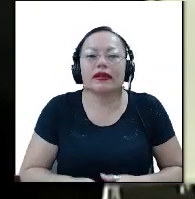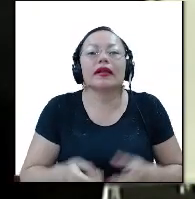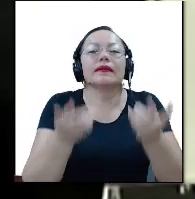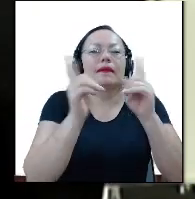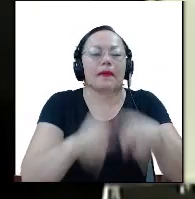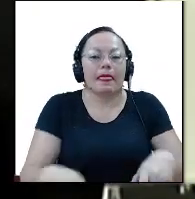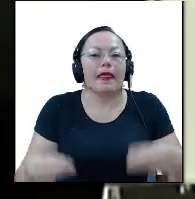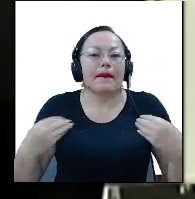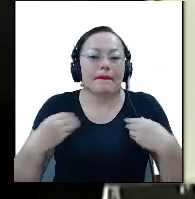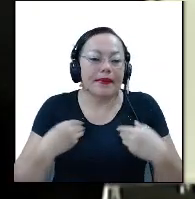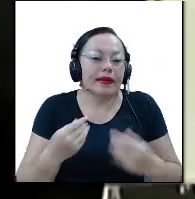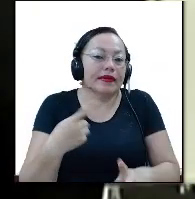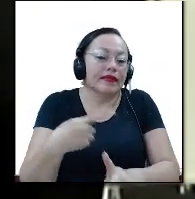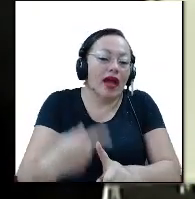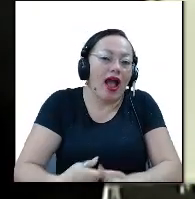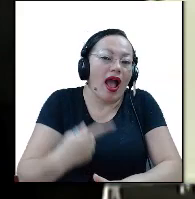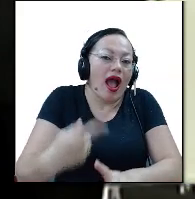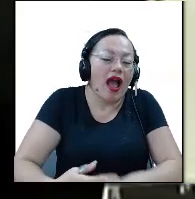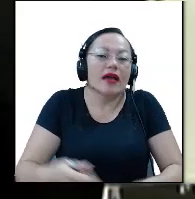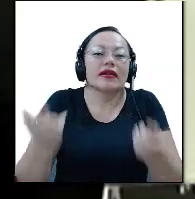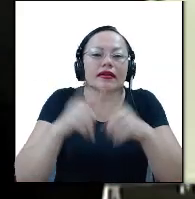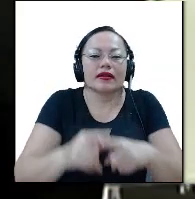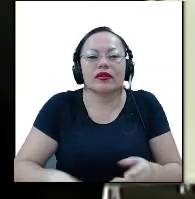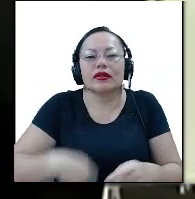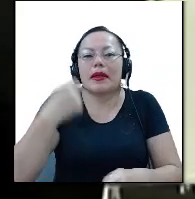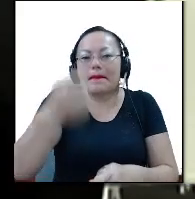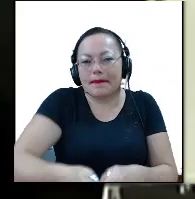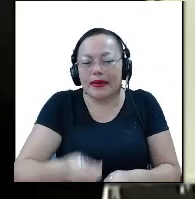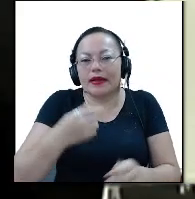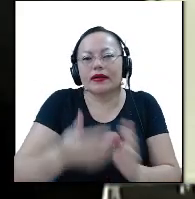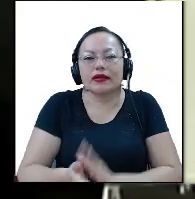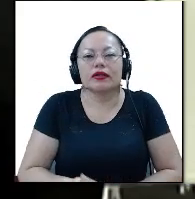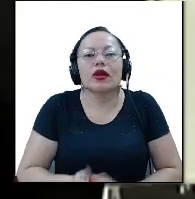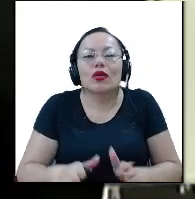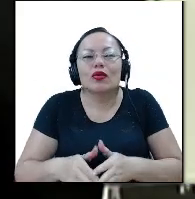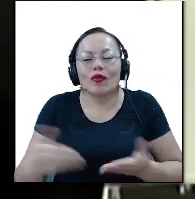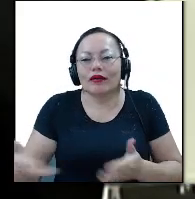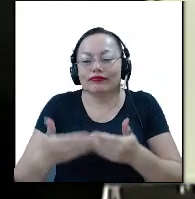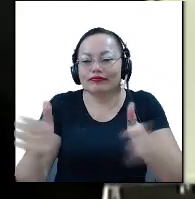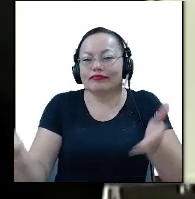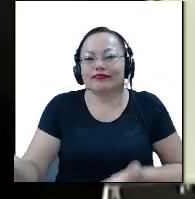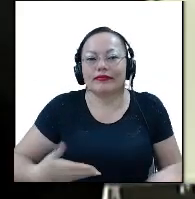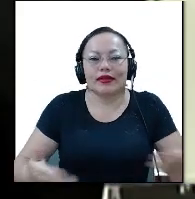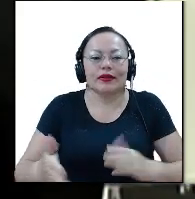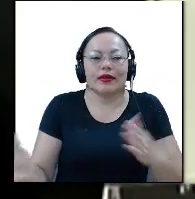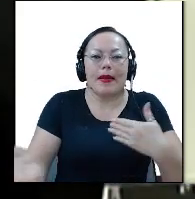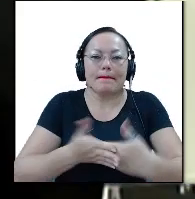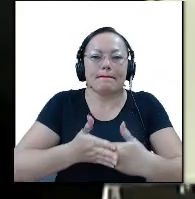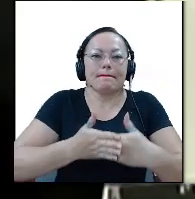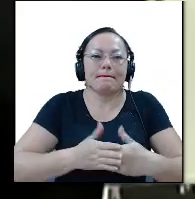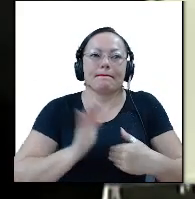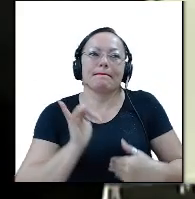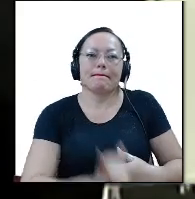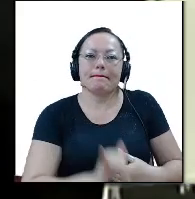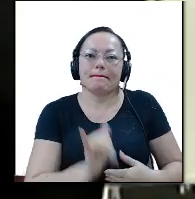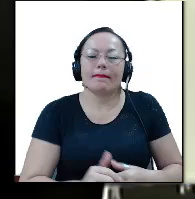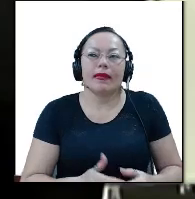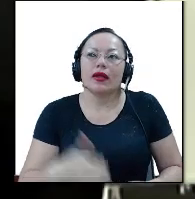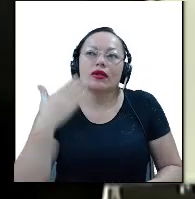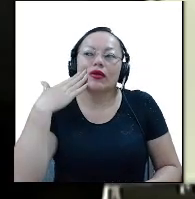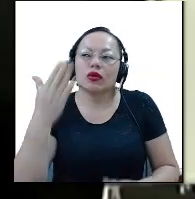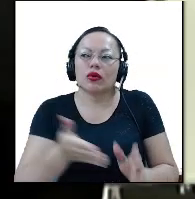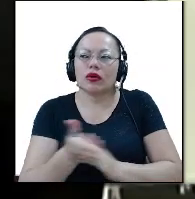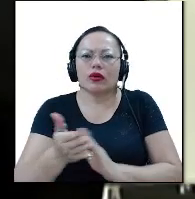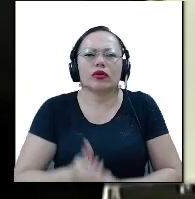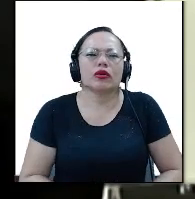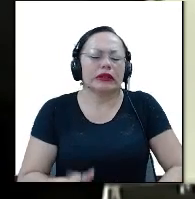tal vez únicamente de ese arriendo que usted paga para tener allí su establecimiento, y usted no lo está abriendo y cree que no lo va a poder abrir, por lo menos